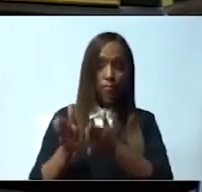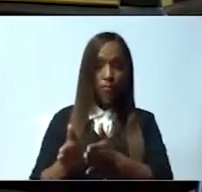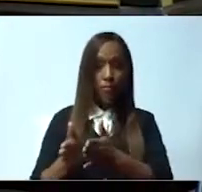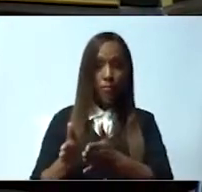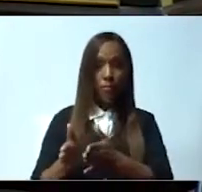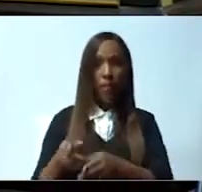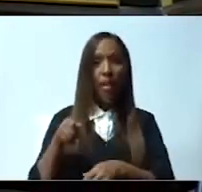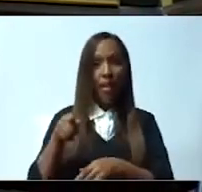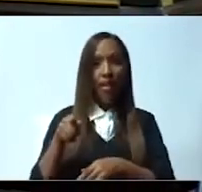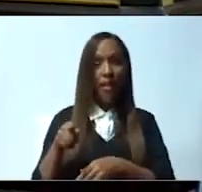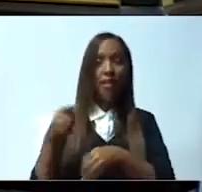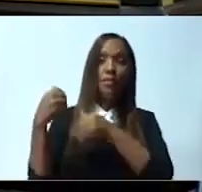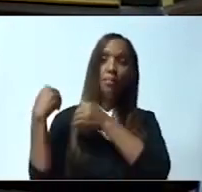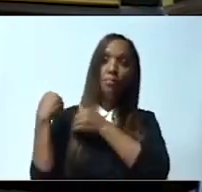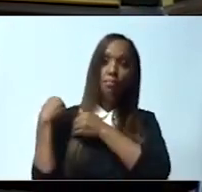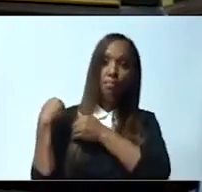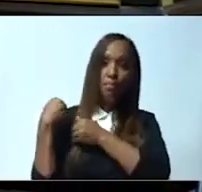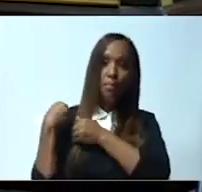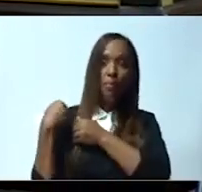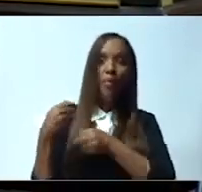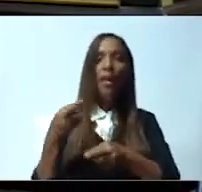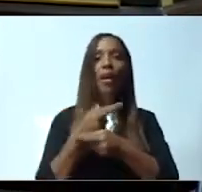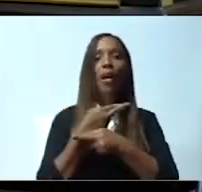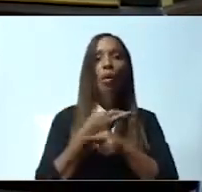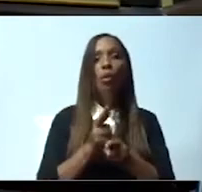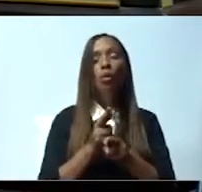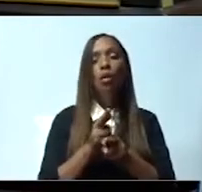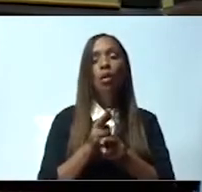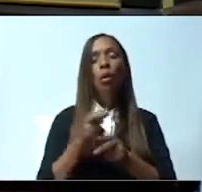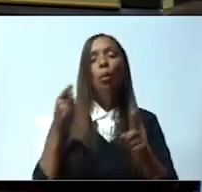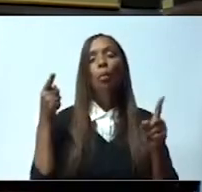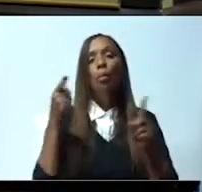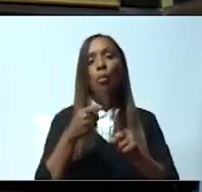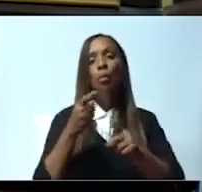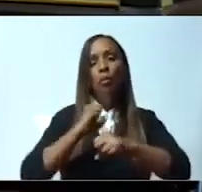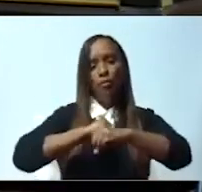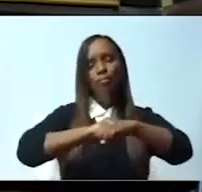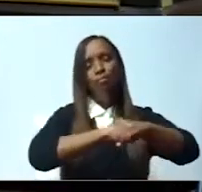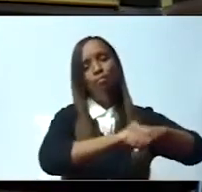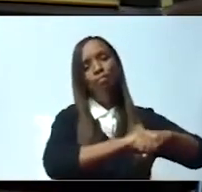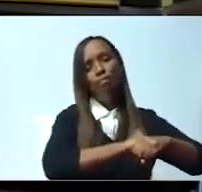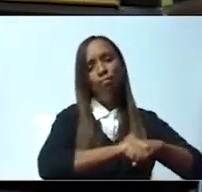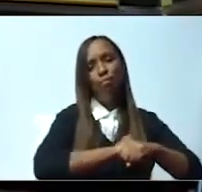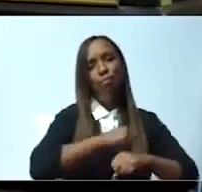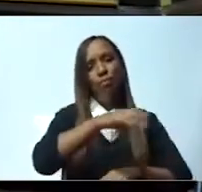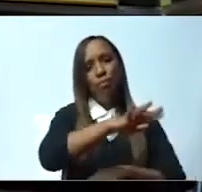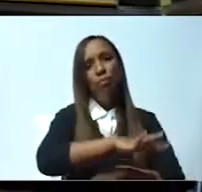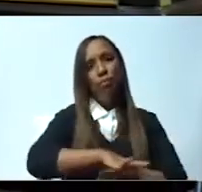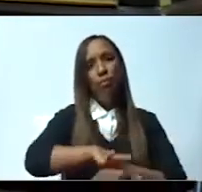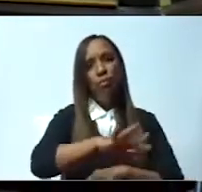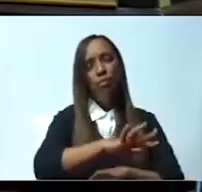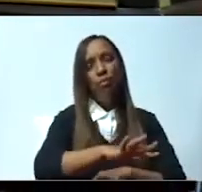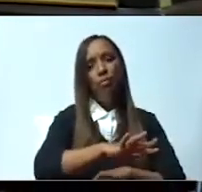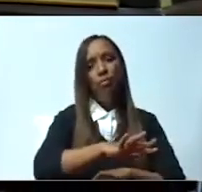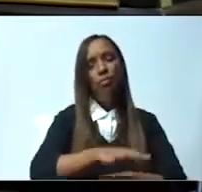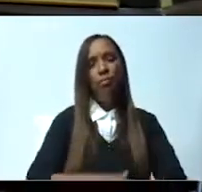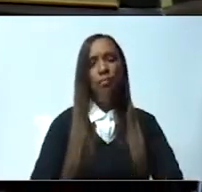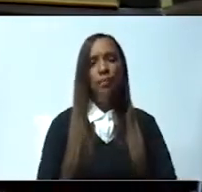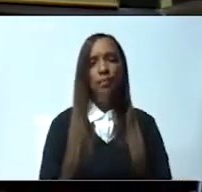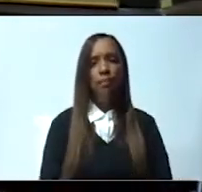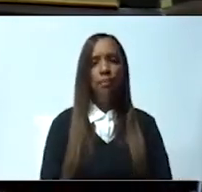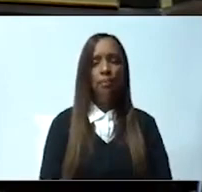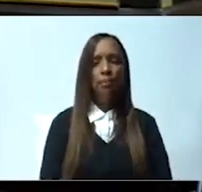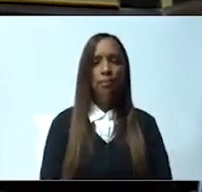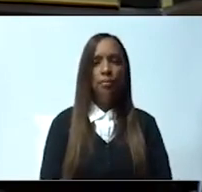resoluciones en beneficio de la colectividad de los que son residentes en ese municipio. En ese aspecto,